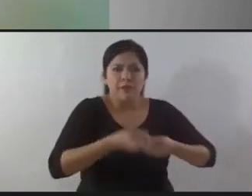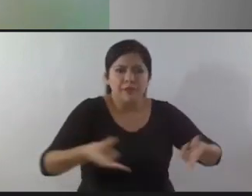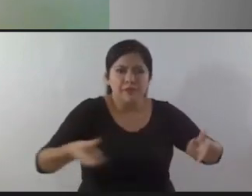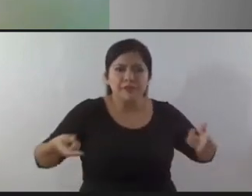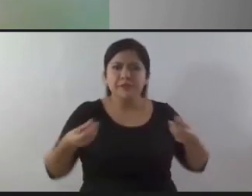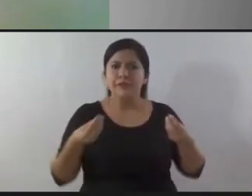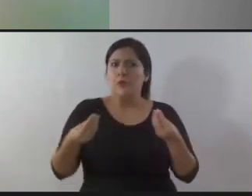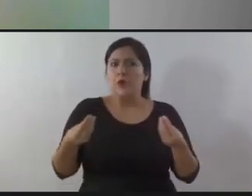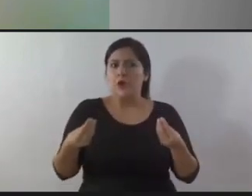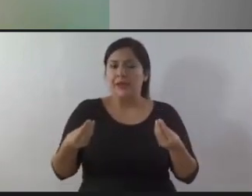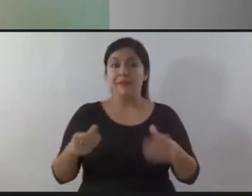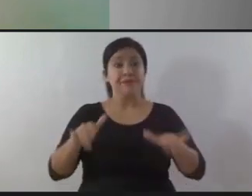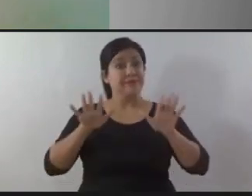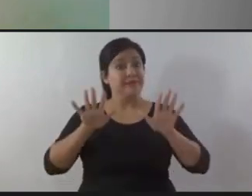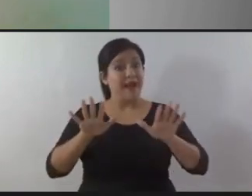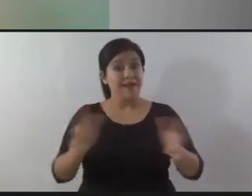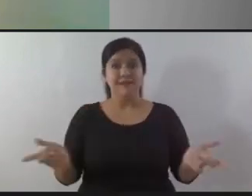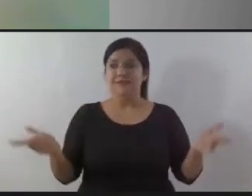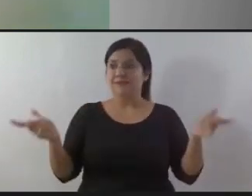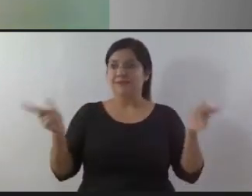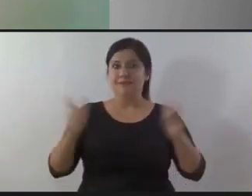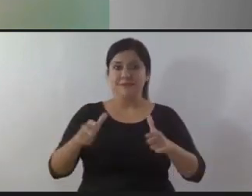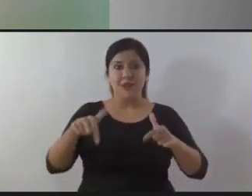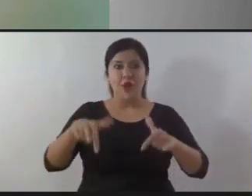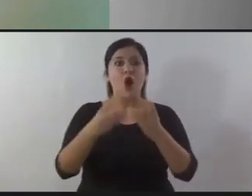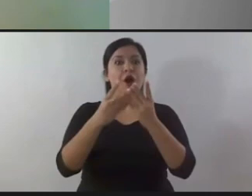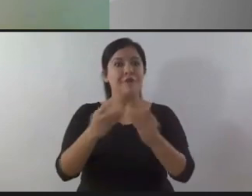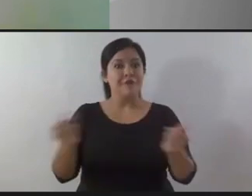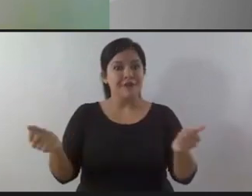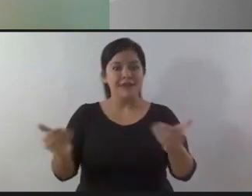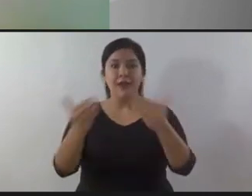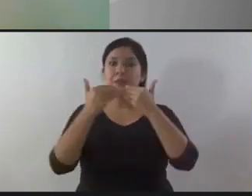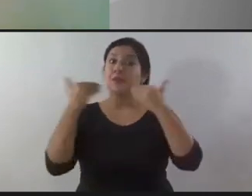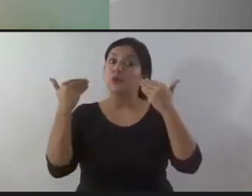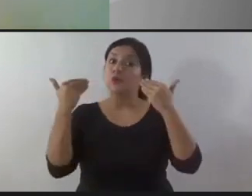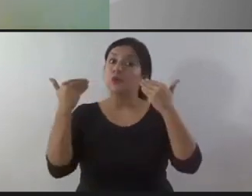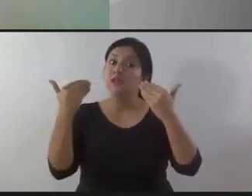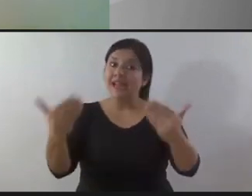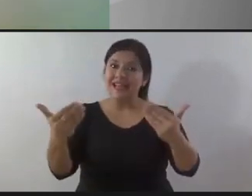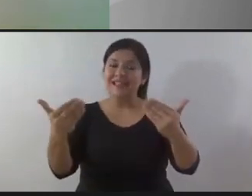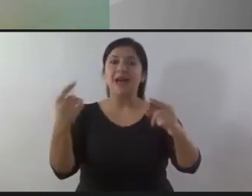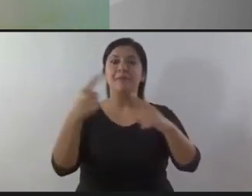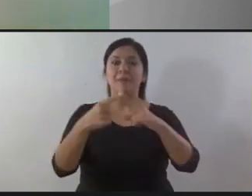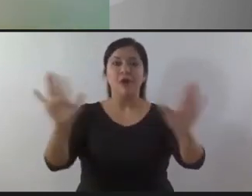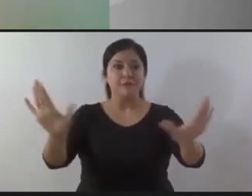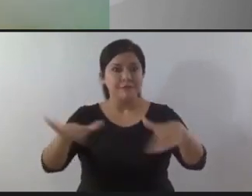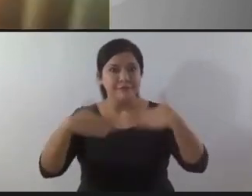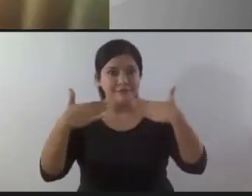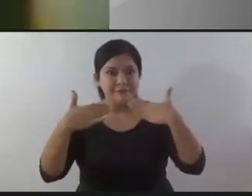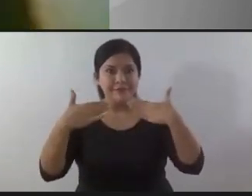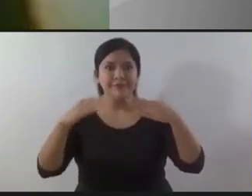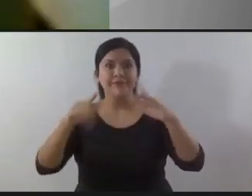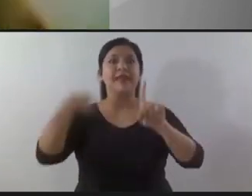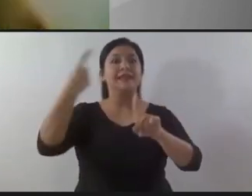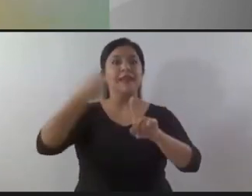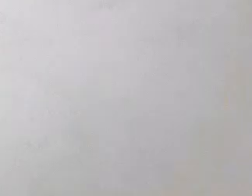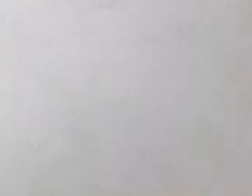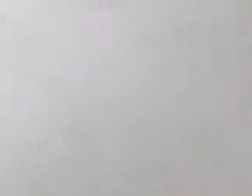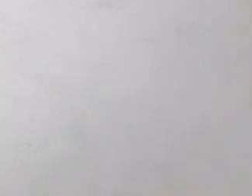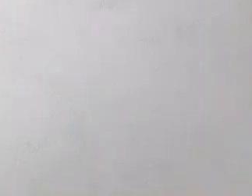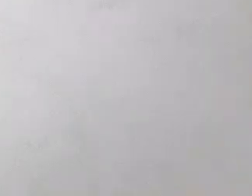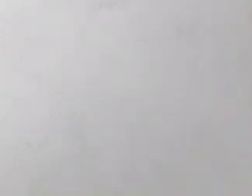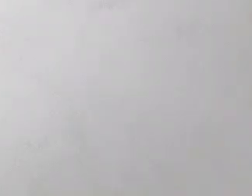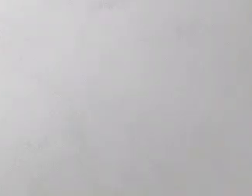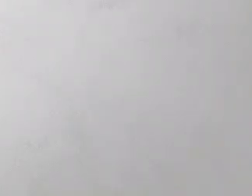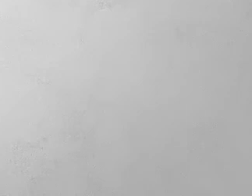Damos así por concluido el primer encuentro de nuestro seminario. Muchas, muchas gracias por acompañarnos. Hasta pronto.